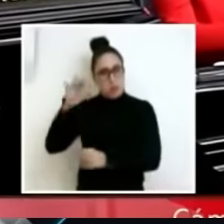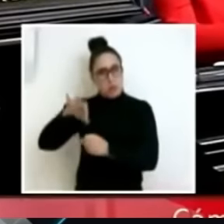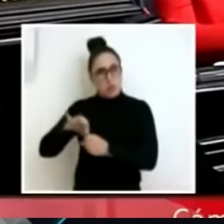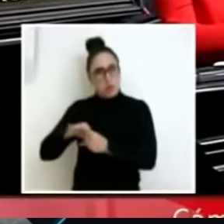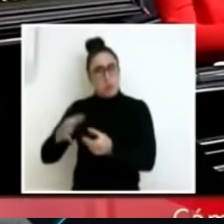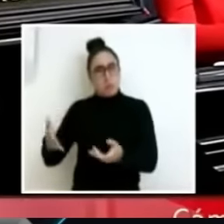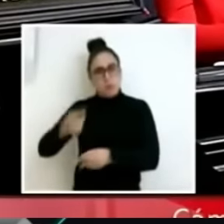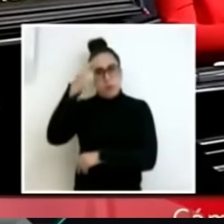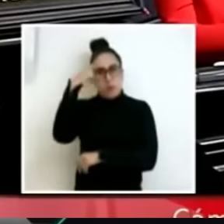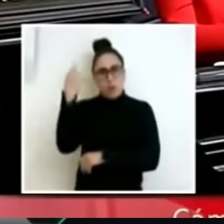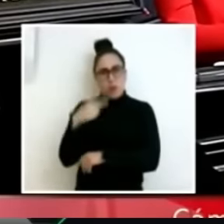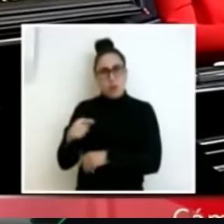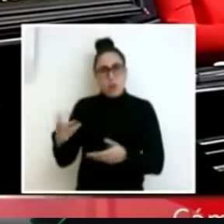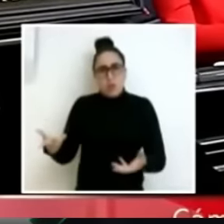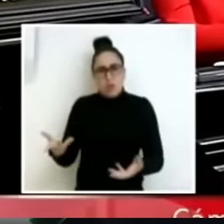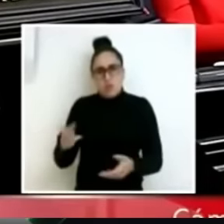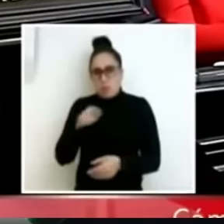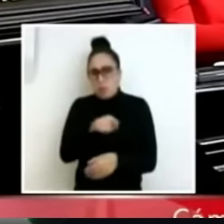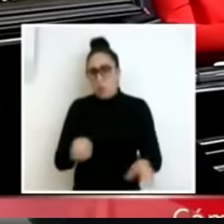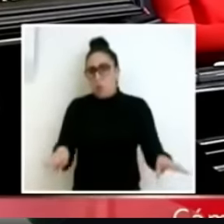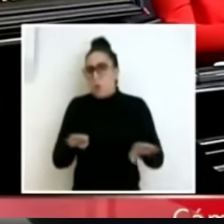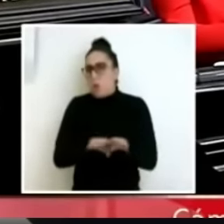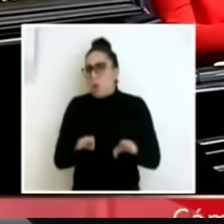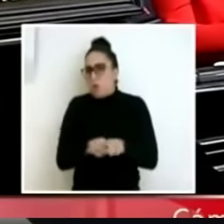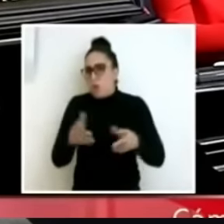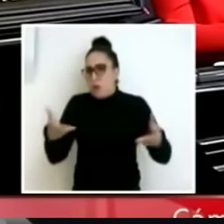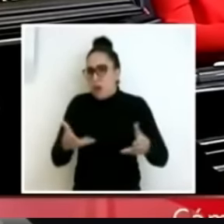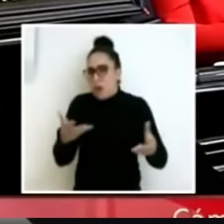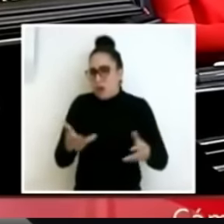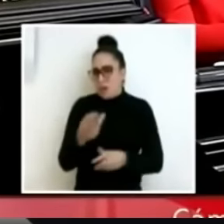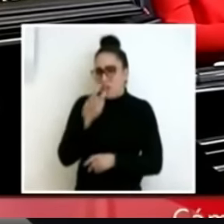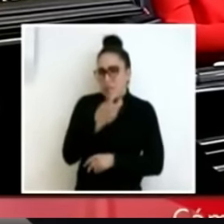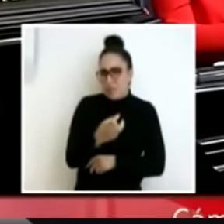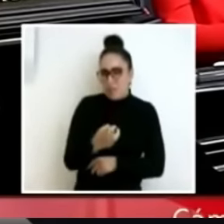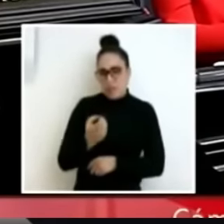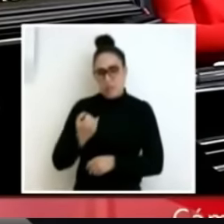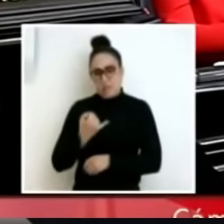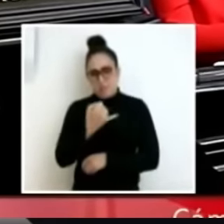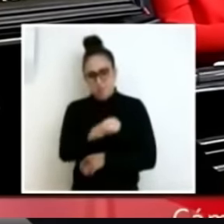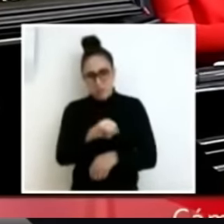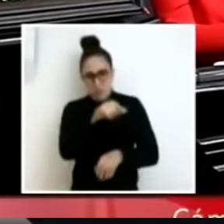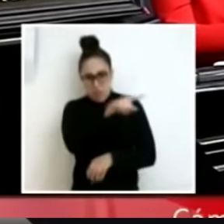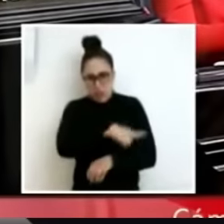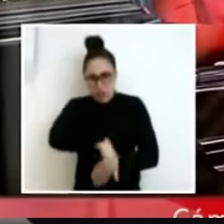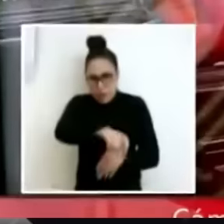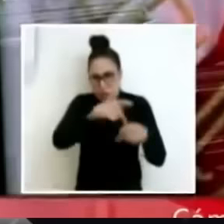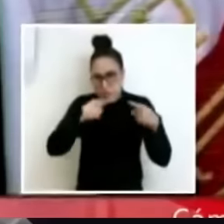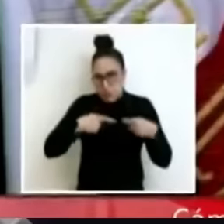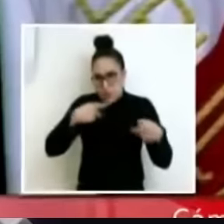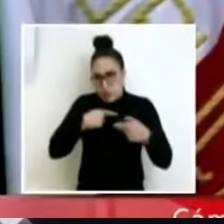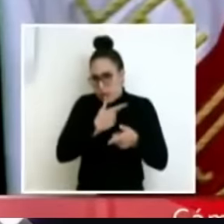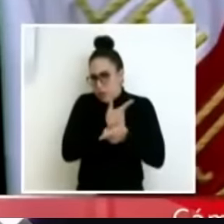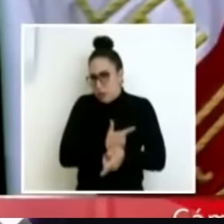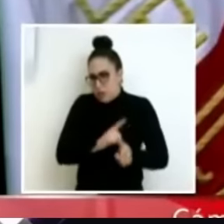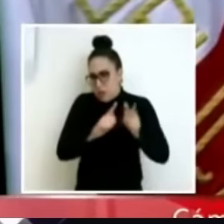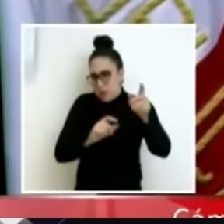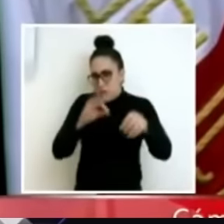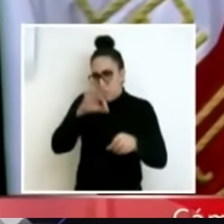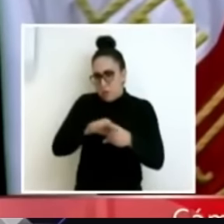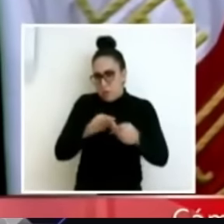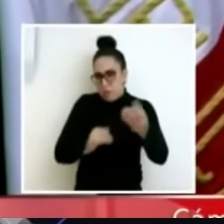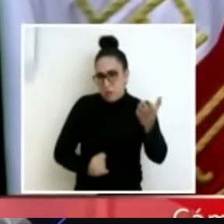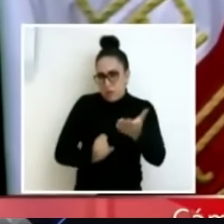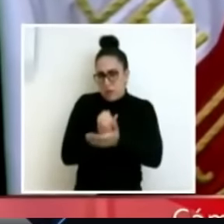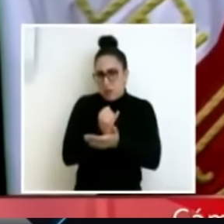gente? ¿Cómo pudieran ser capaces de elegir ellos a los jueces que el día